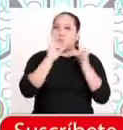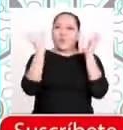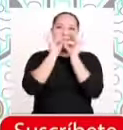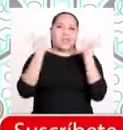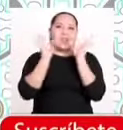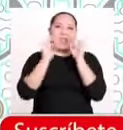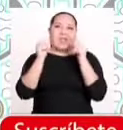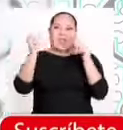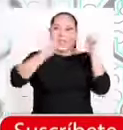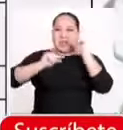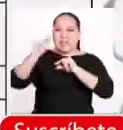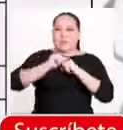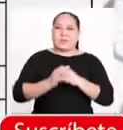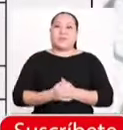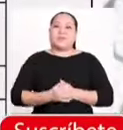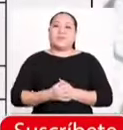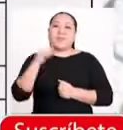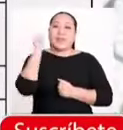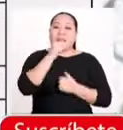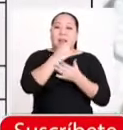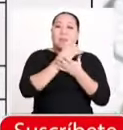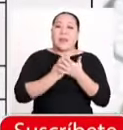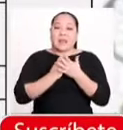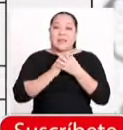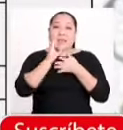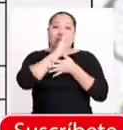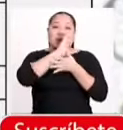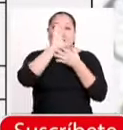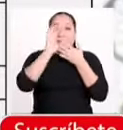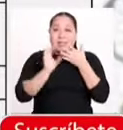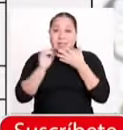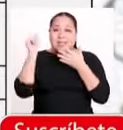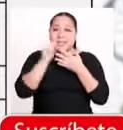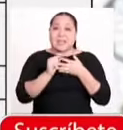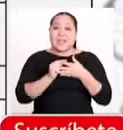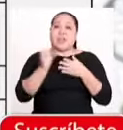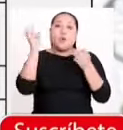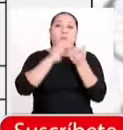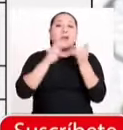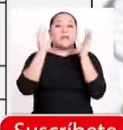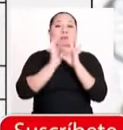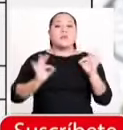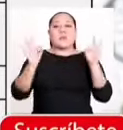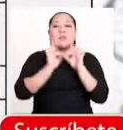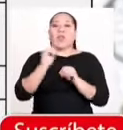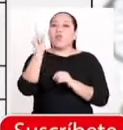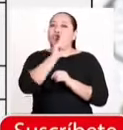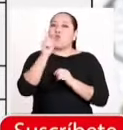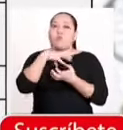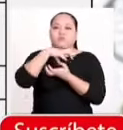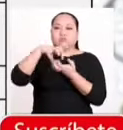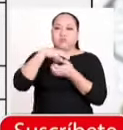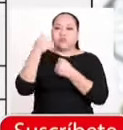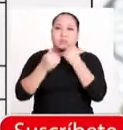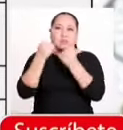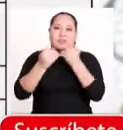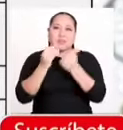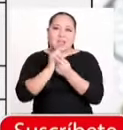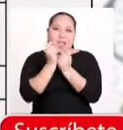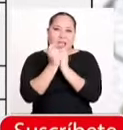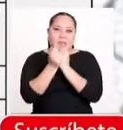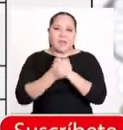ningún químico. En la parte de las características, lo principal es que no son procesados. En